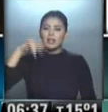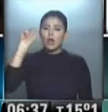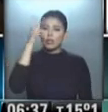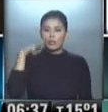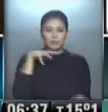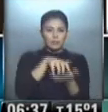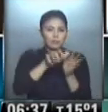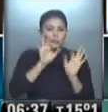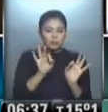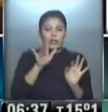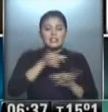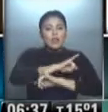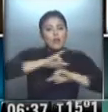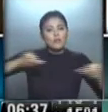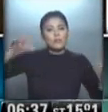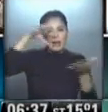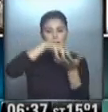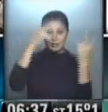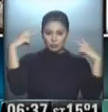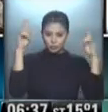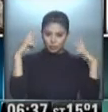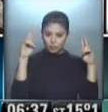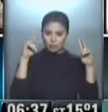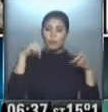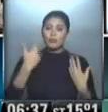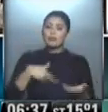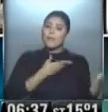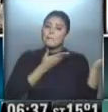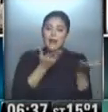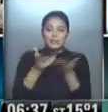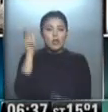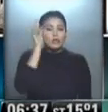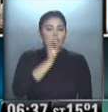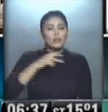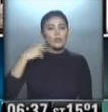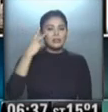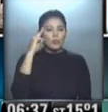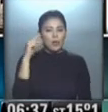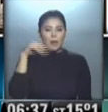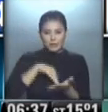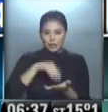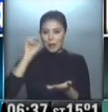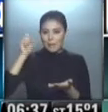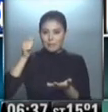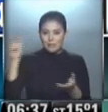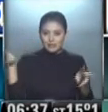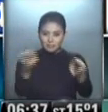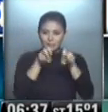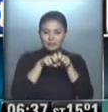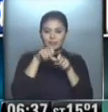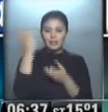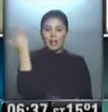total, según informó la Cámara Argentina de Turismo, generando un beneficio de 829 millones de pesos en las